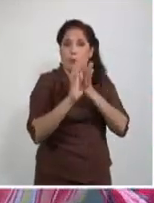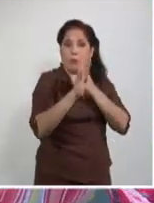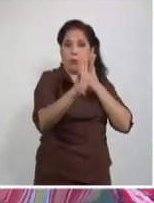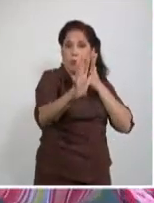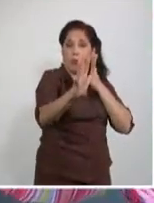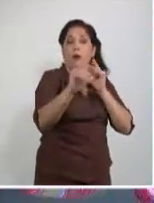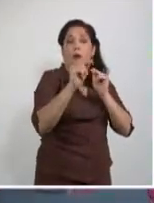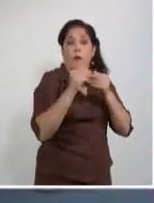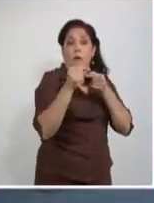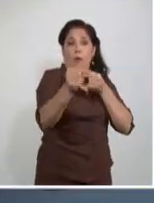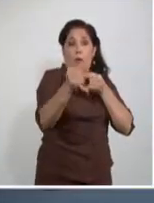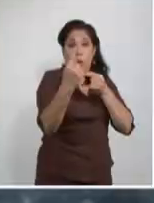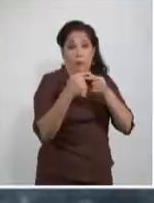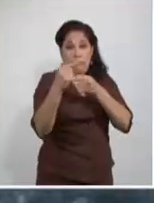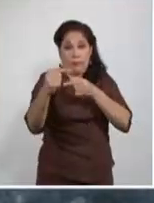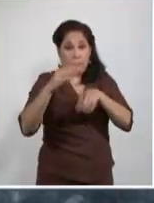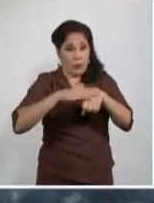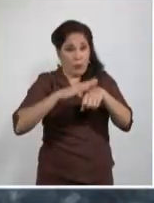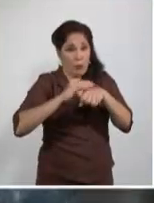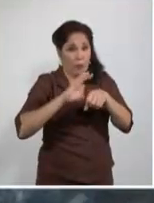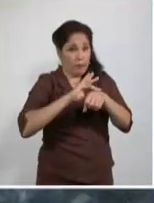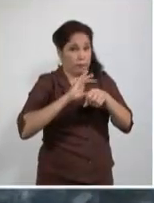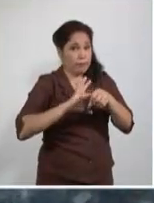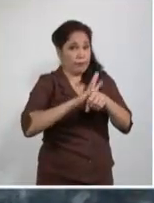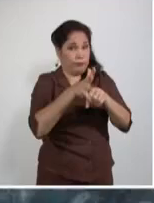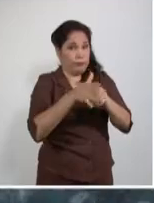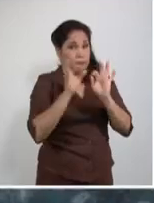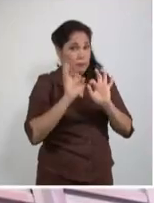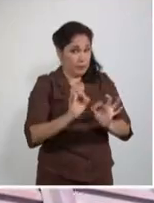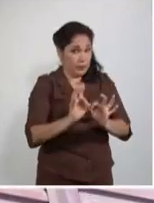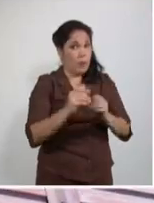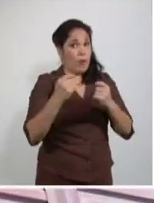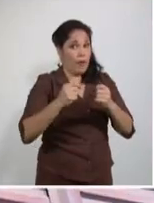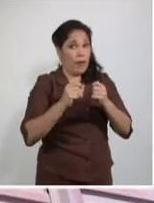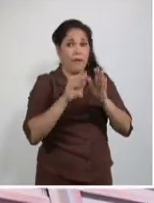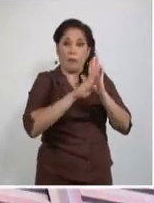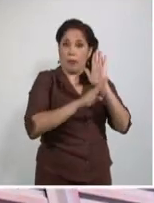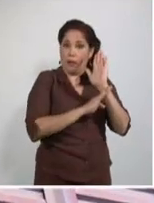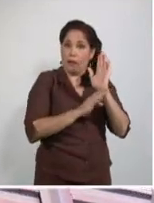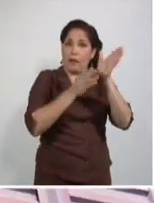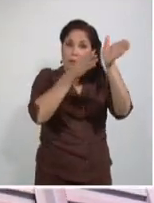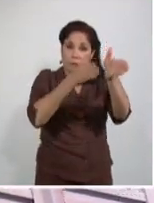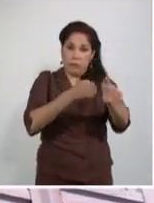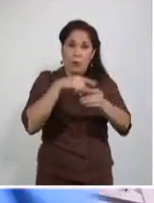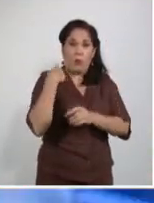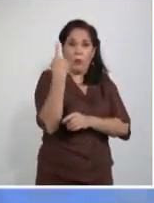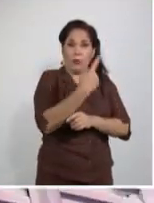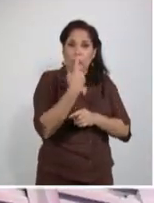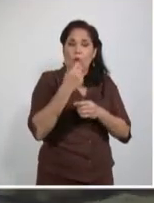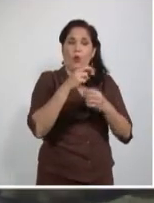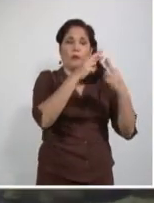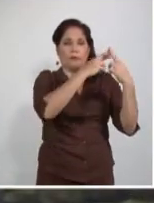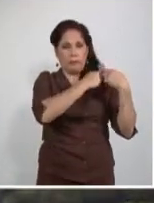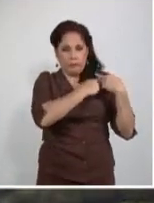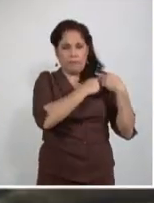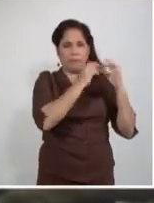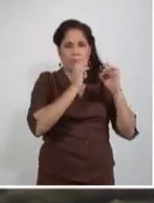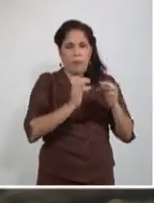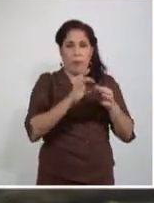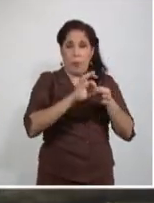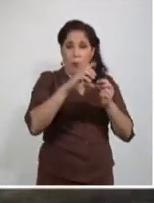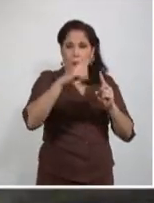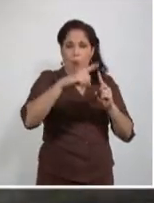nuevo coronavirus causante de la enfermedad de la COVID-19, asunto en el cual todos somos responsables.